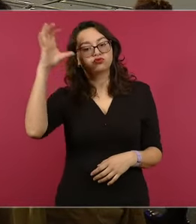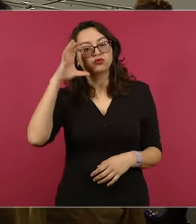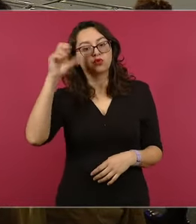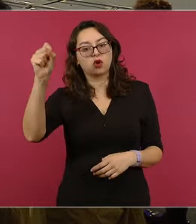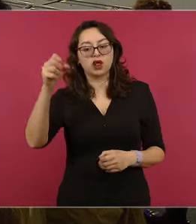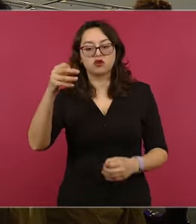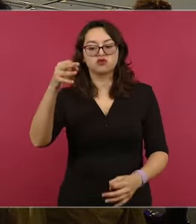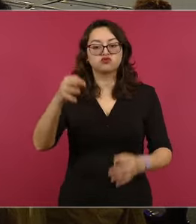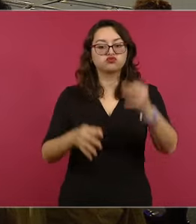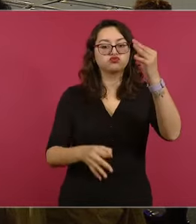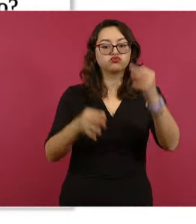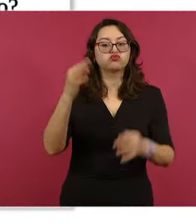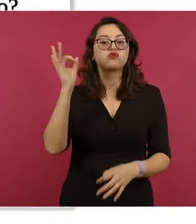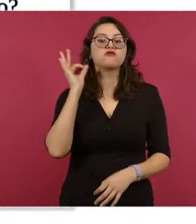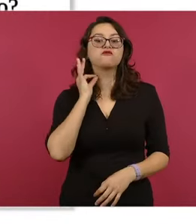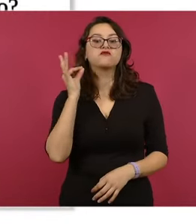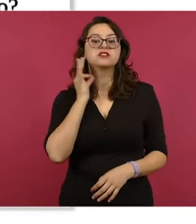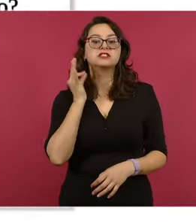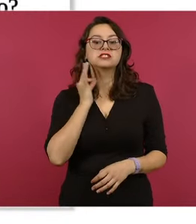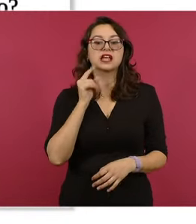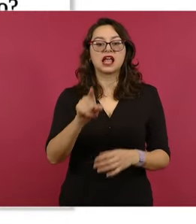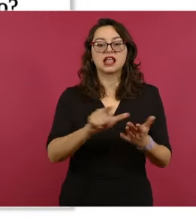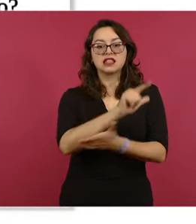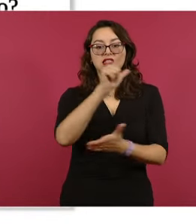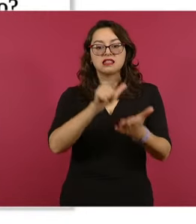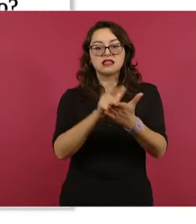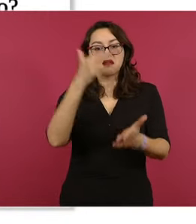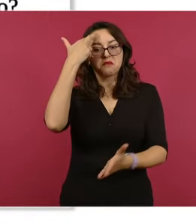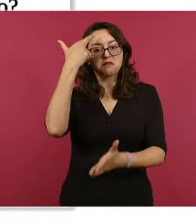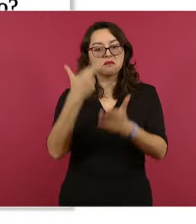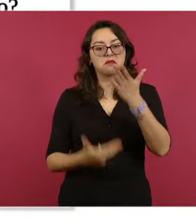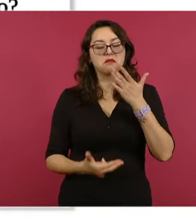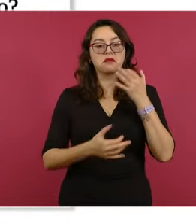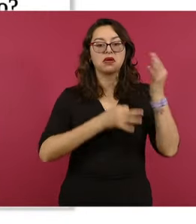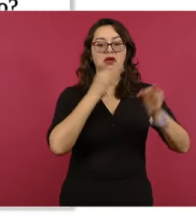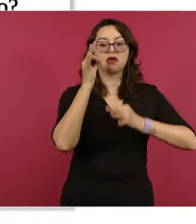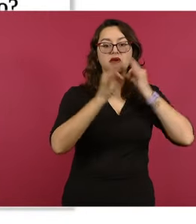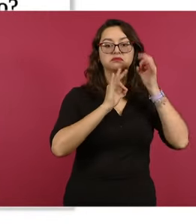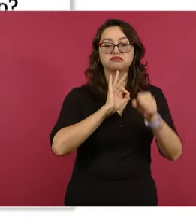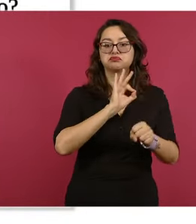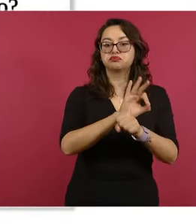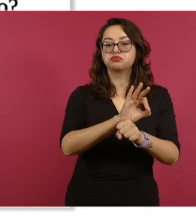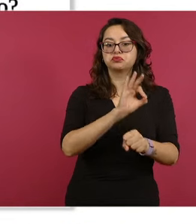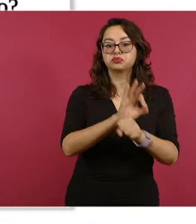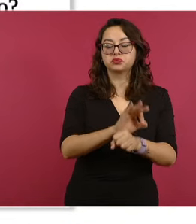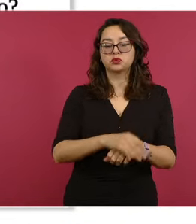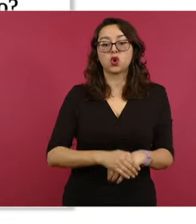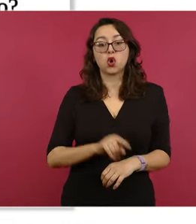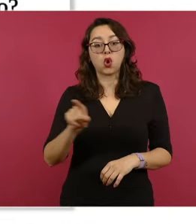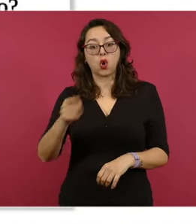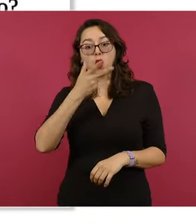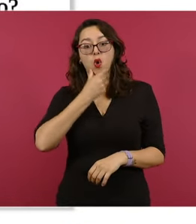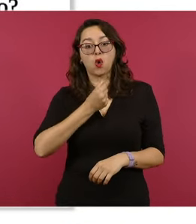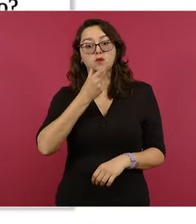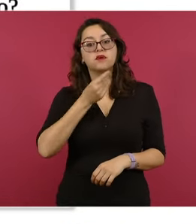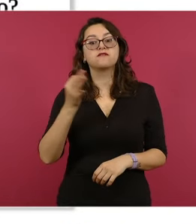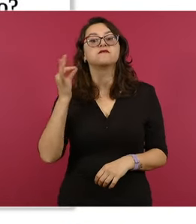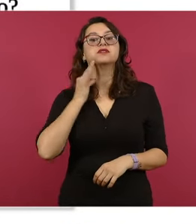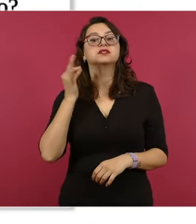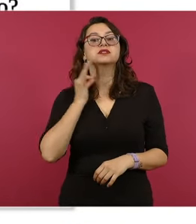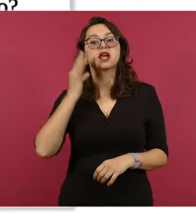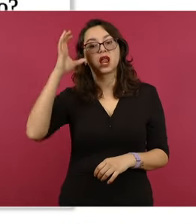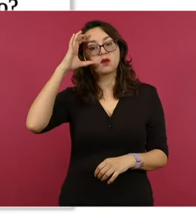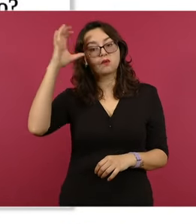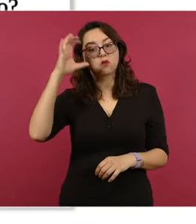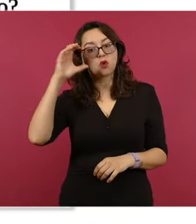delitos, escudándose en el fuero. El fiscal del estado de Morelos, Uriel Carmona, es